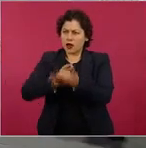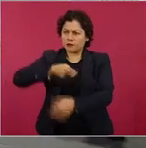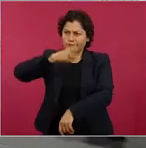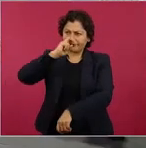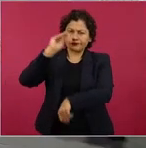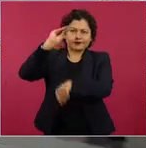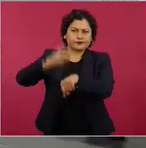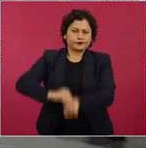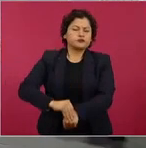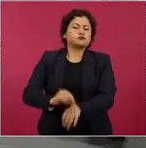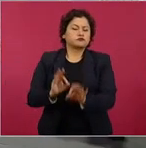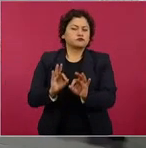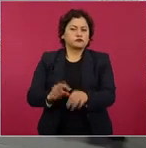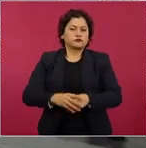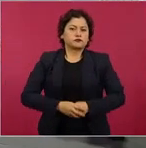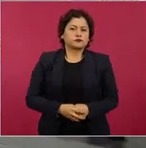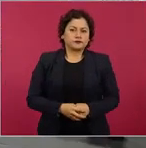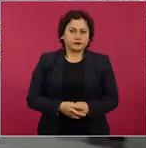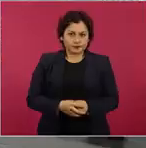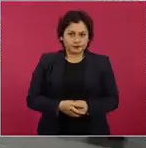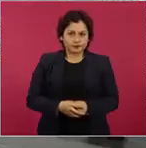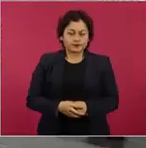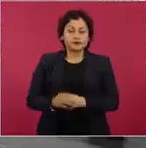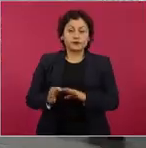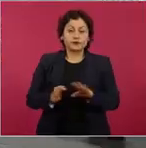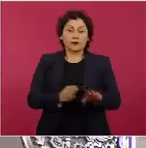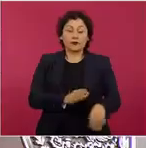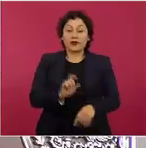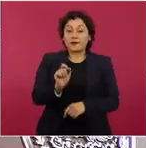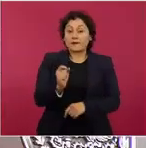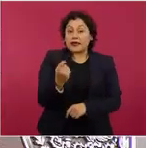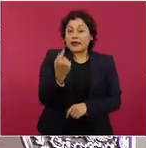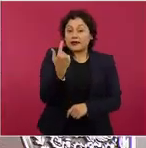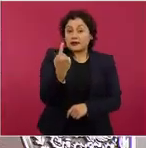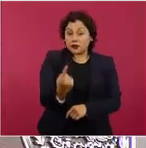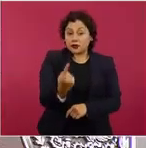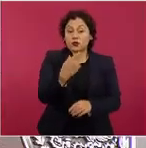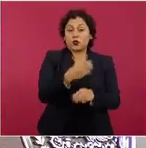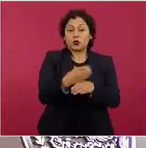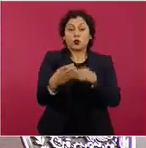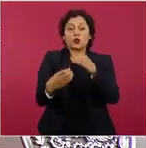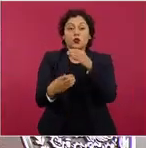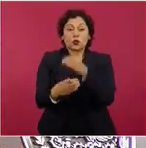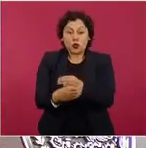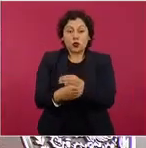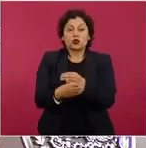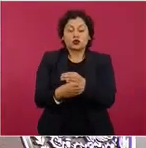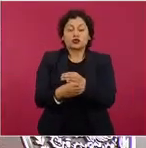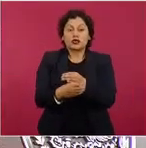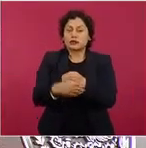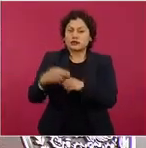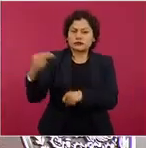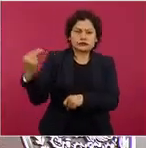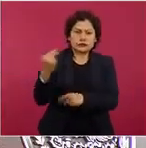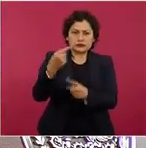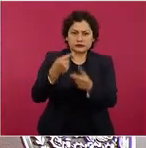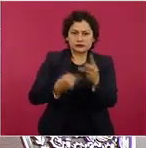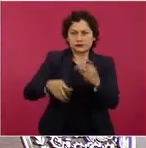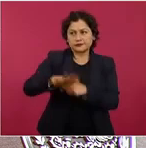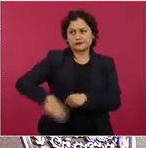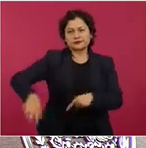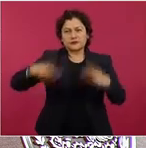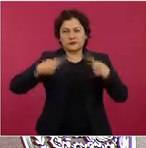autoridad federal. Los 21 productos de la canasta básica, los que más consumen